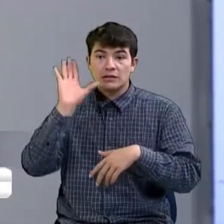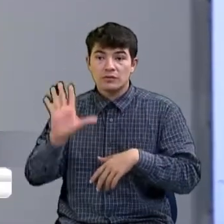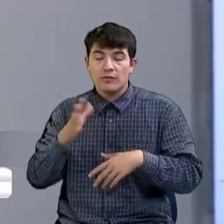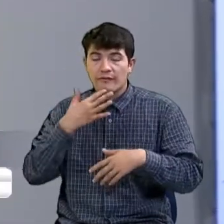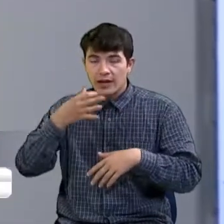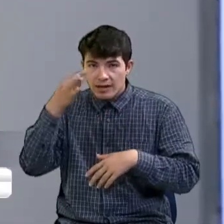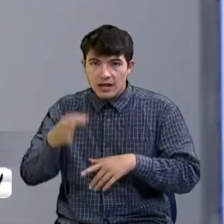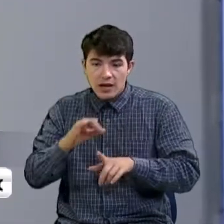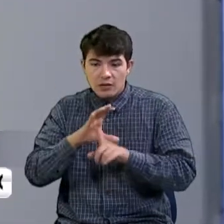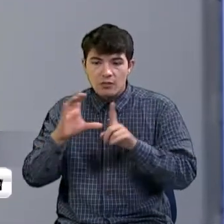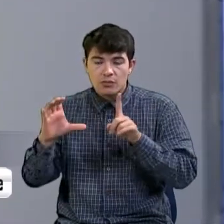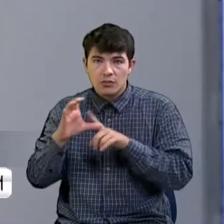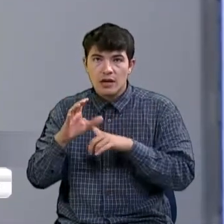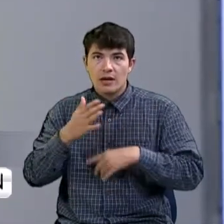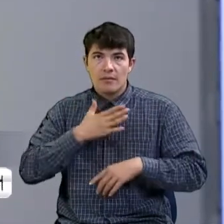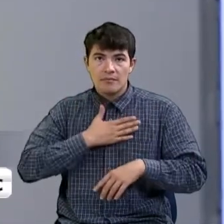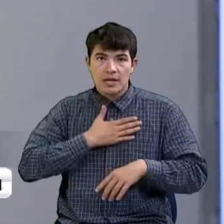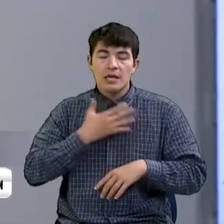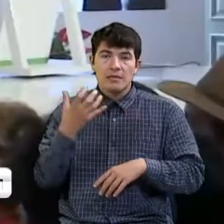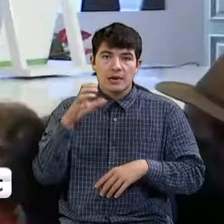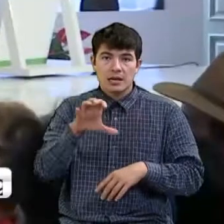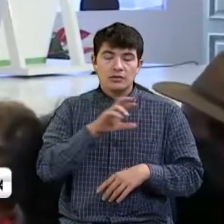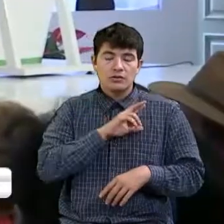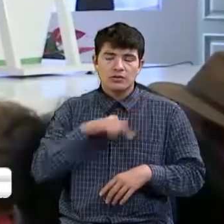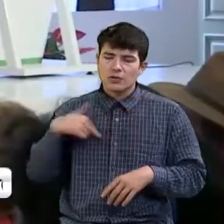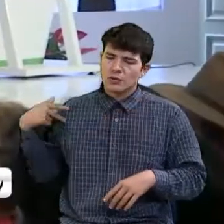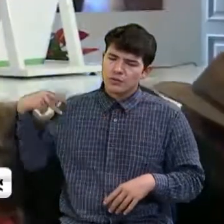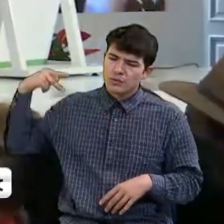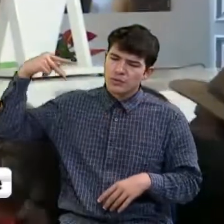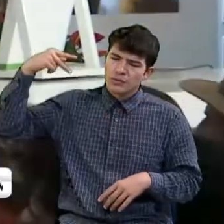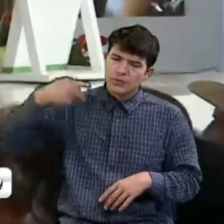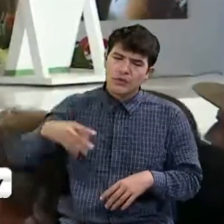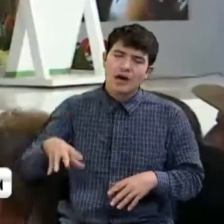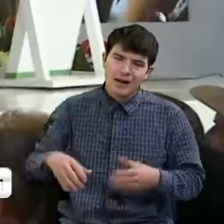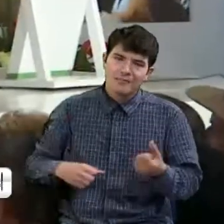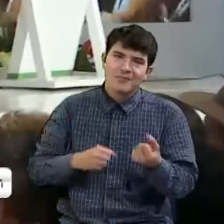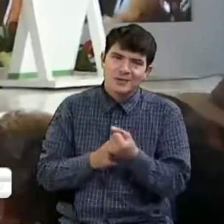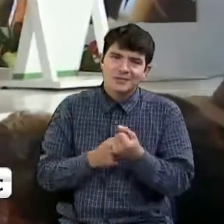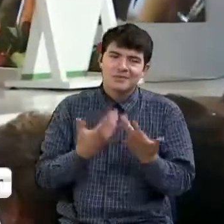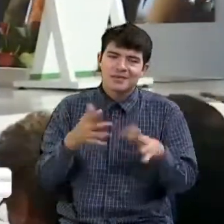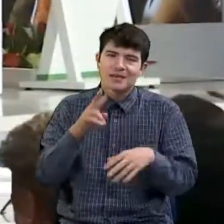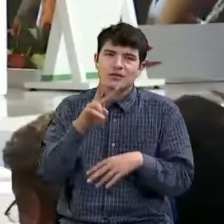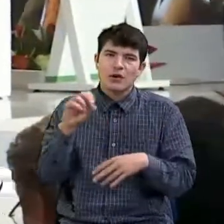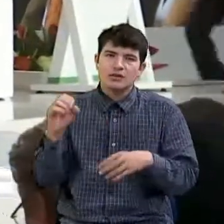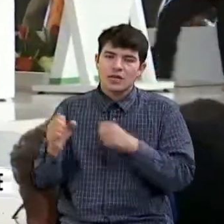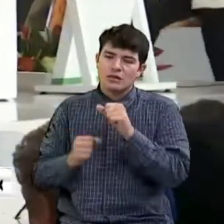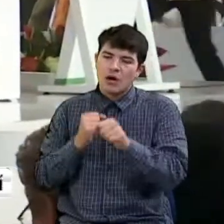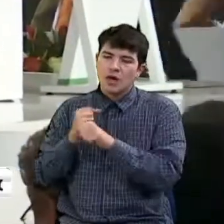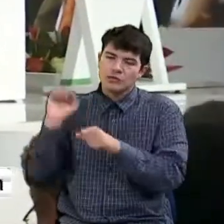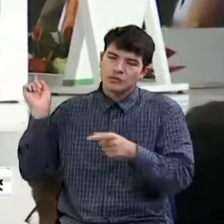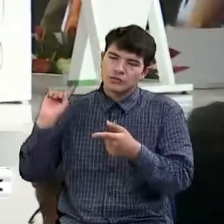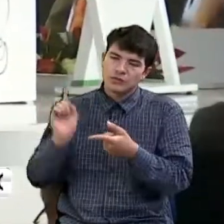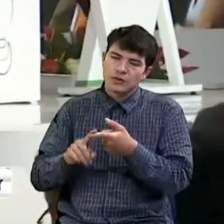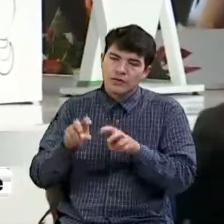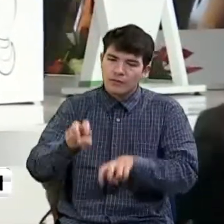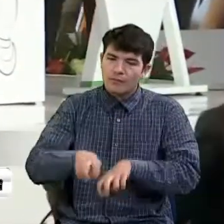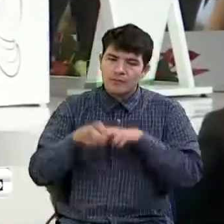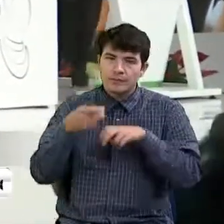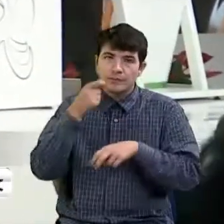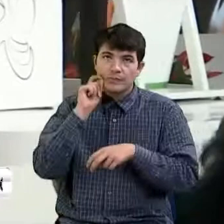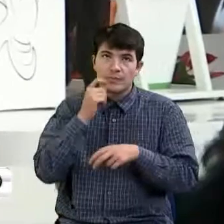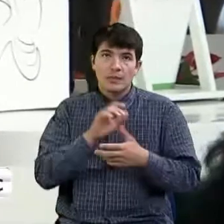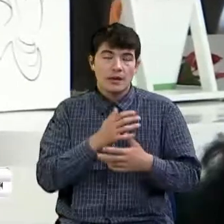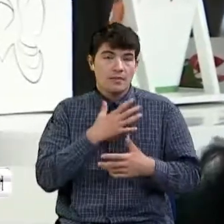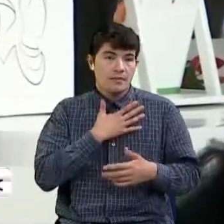con la que en mi país hemos estado históricamente vinculados por más de 200 años mi país hoy en día